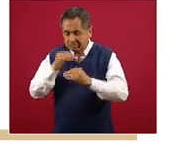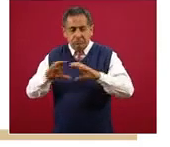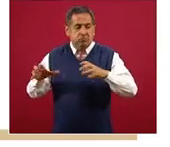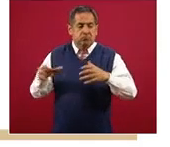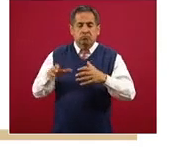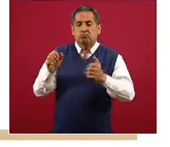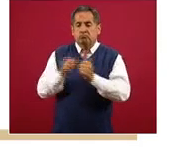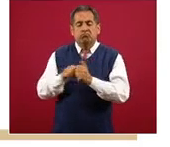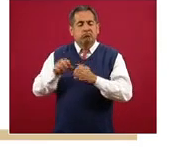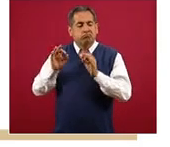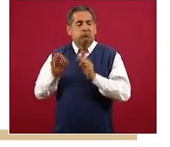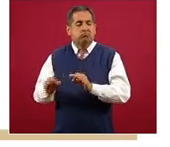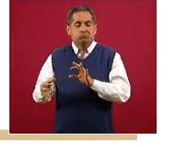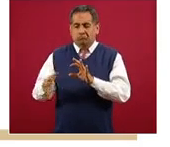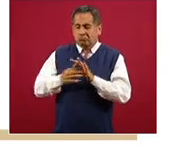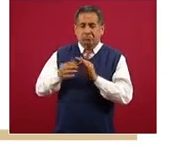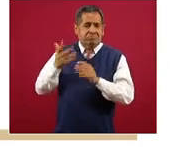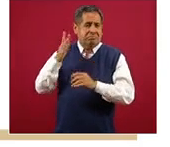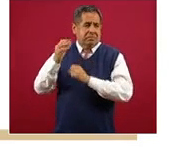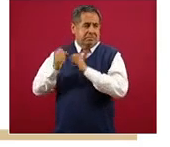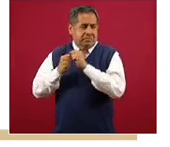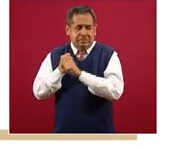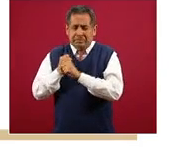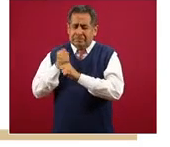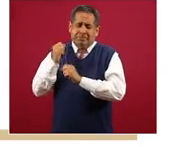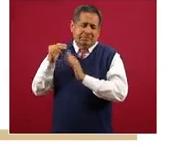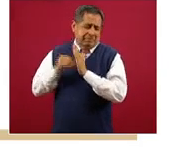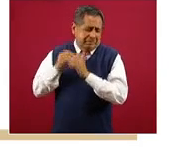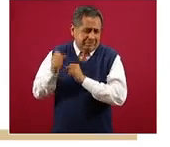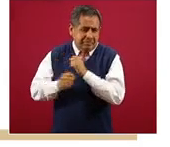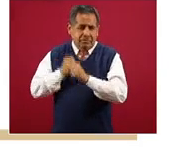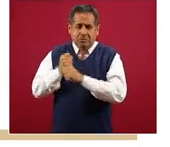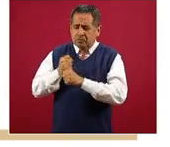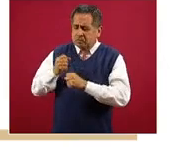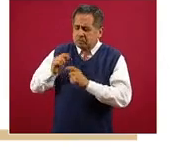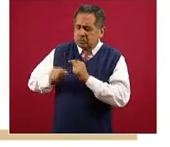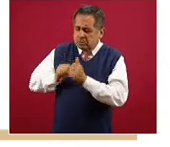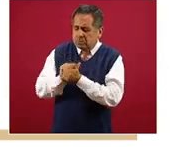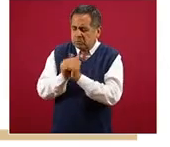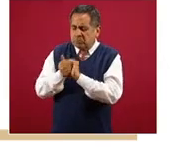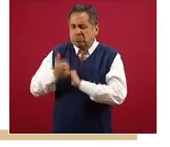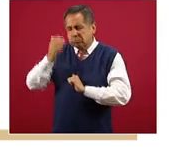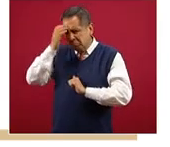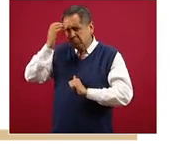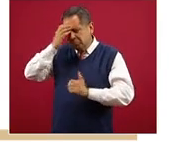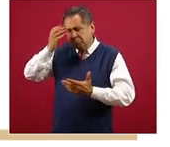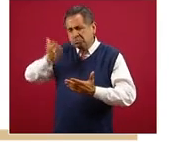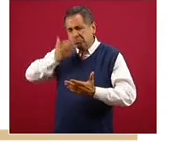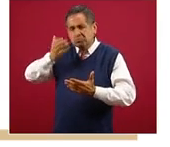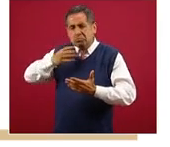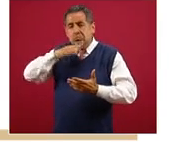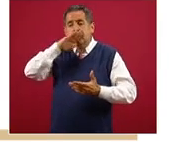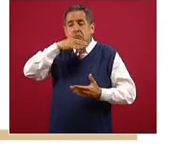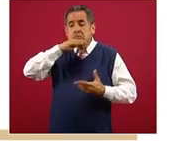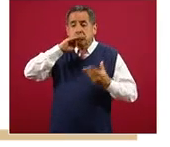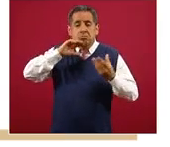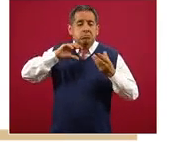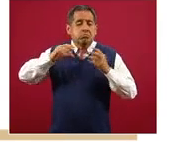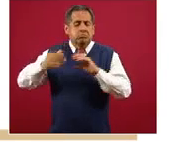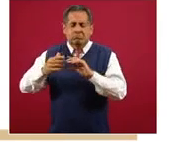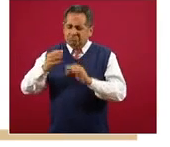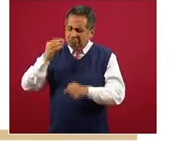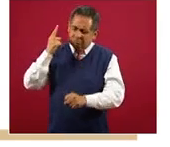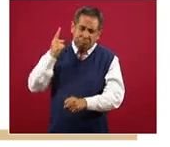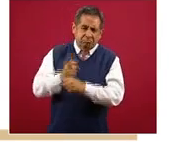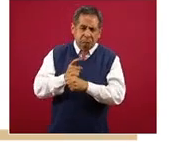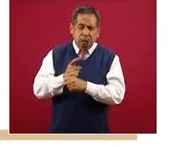través de milenios de domesticación y mejoramiento continuo el maíz como base